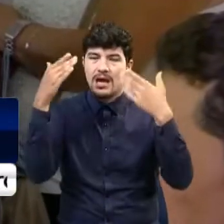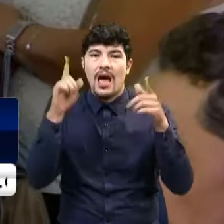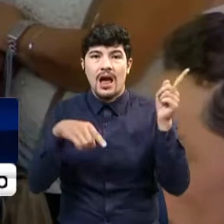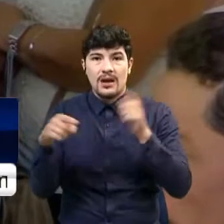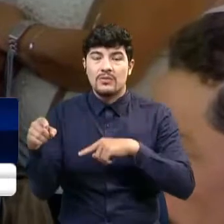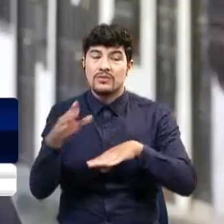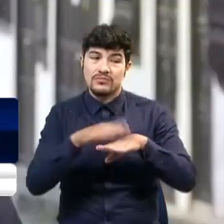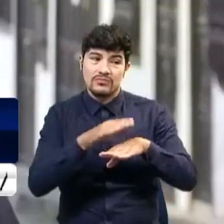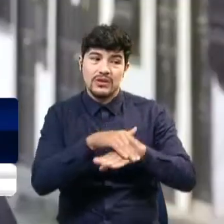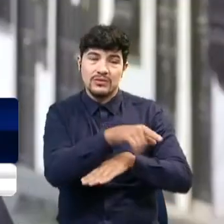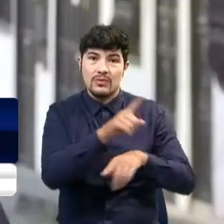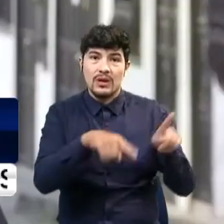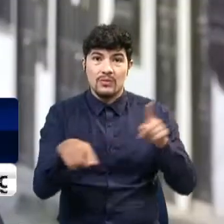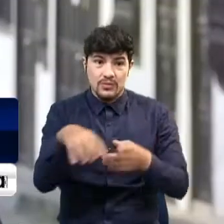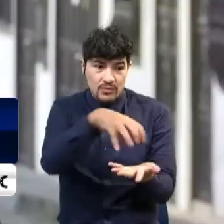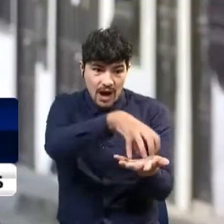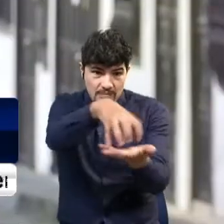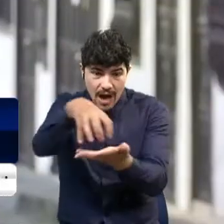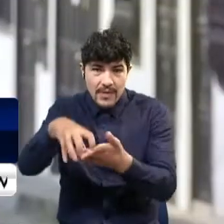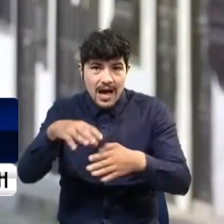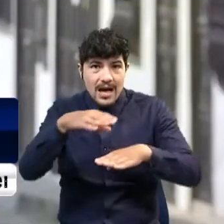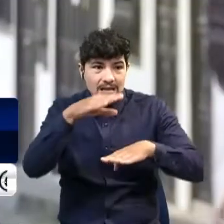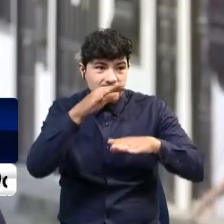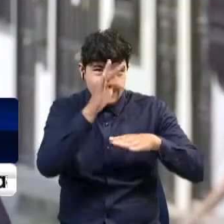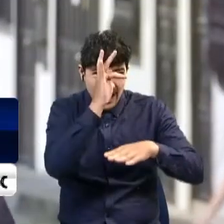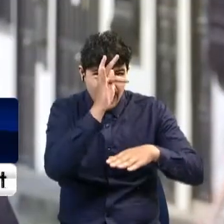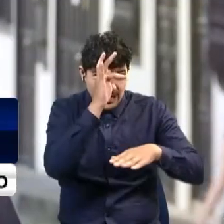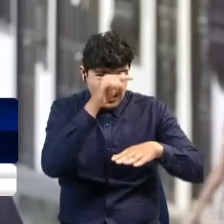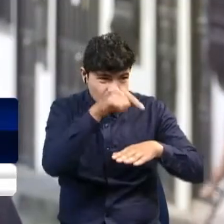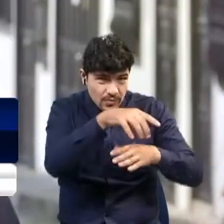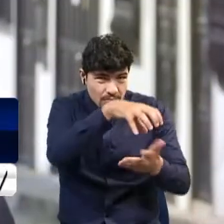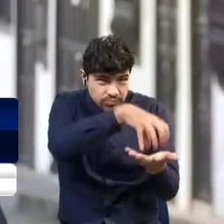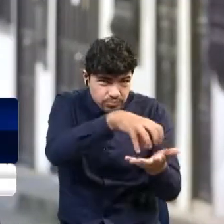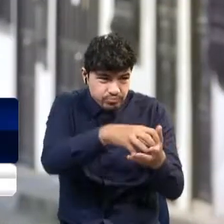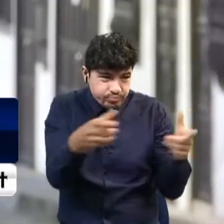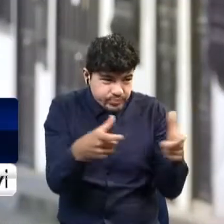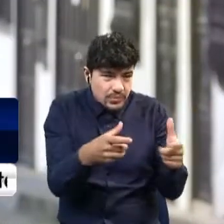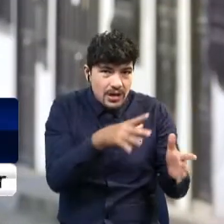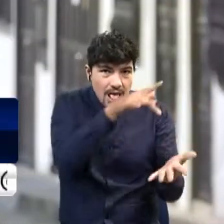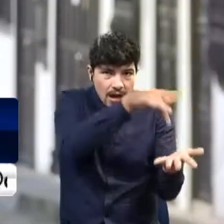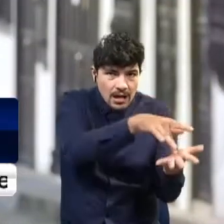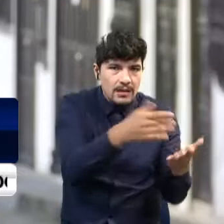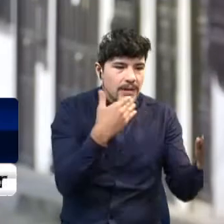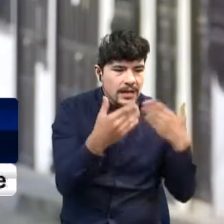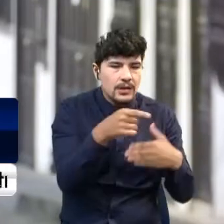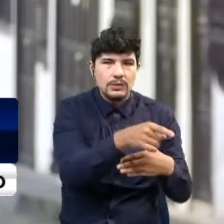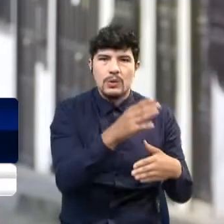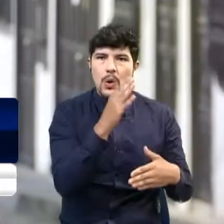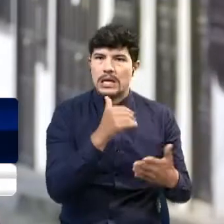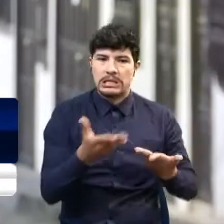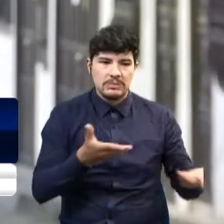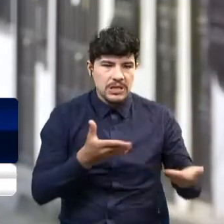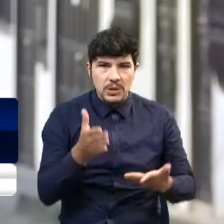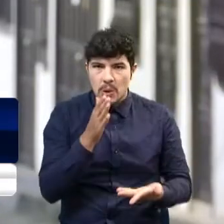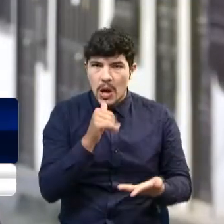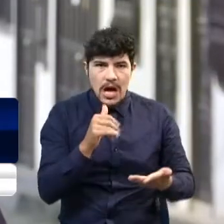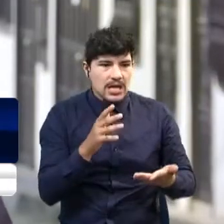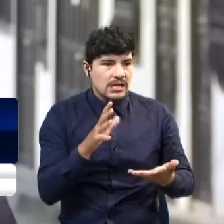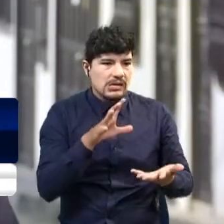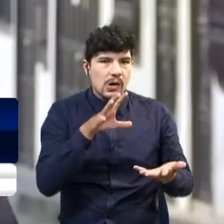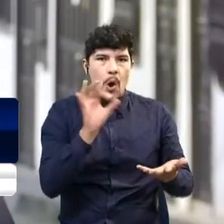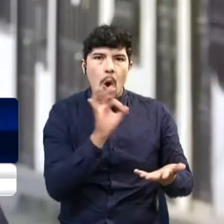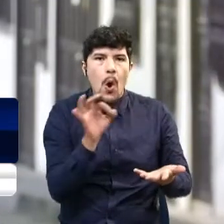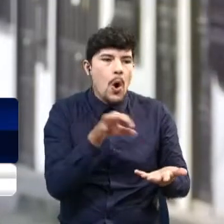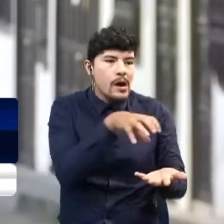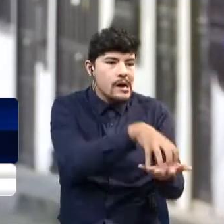vemos los puestos de salud en las veredas donde tampoco el servicio no hay ninguna clase de vicios centro de